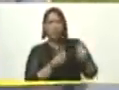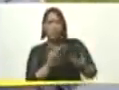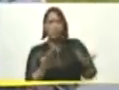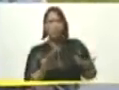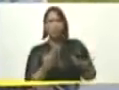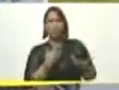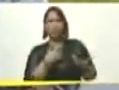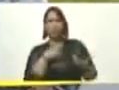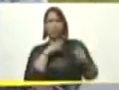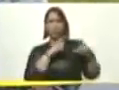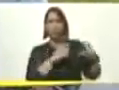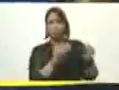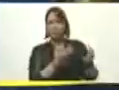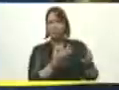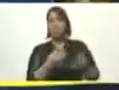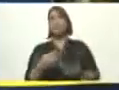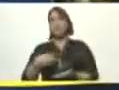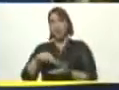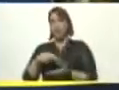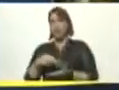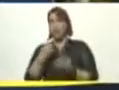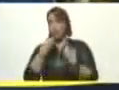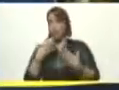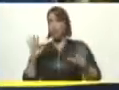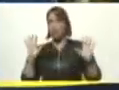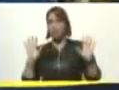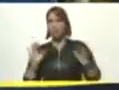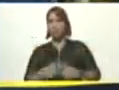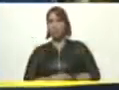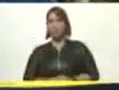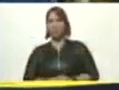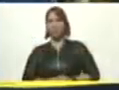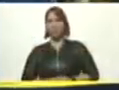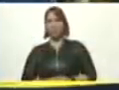después que sea salsa salsa si la salsa buena